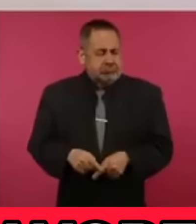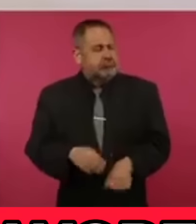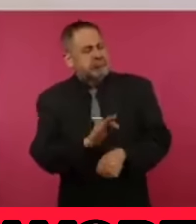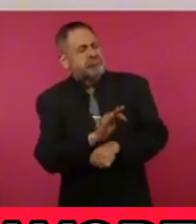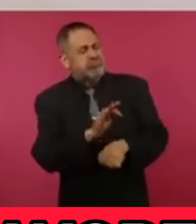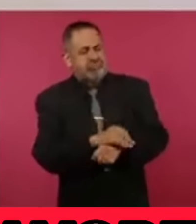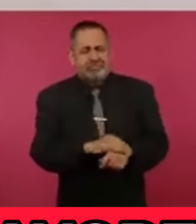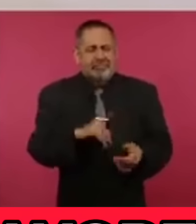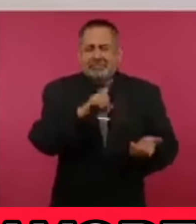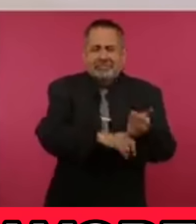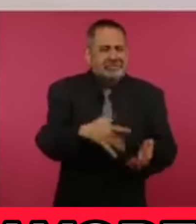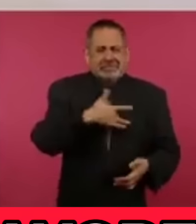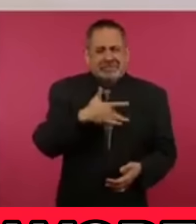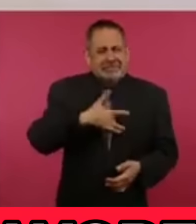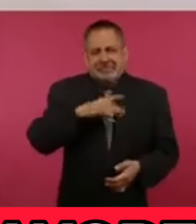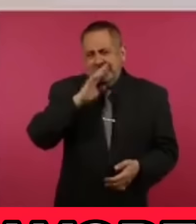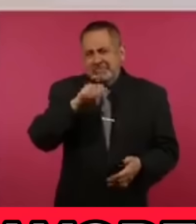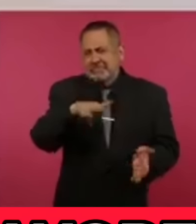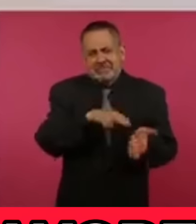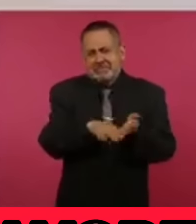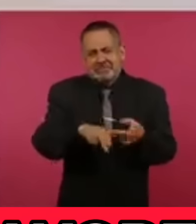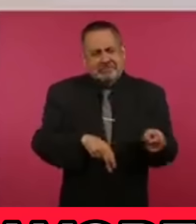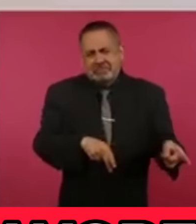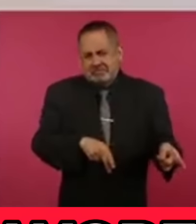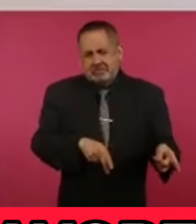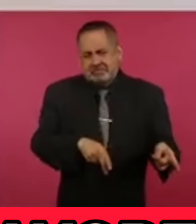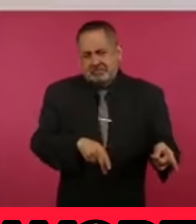de malas entrañas.